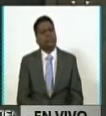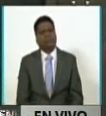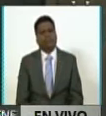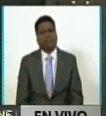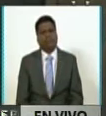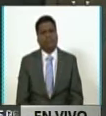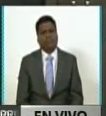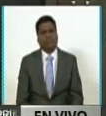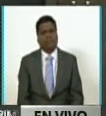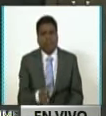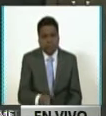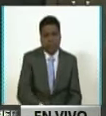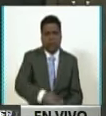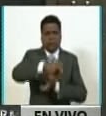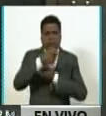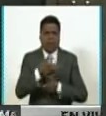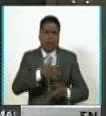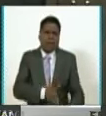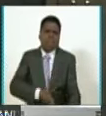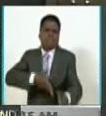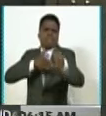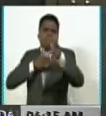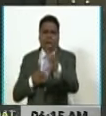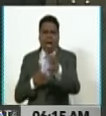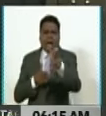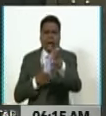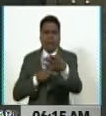levantar las armas de la República